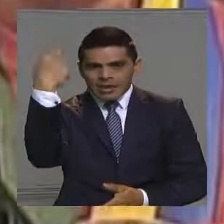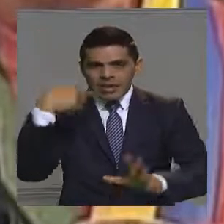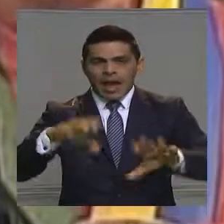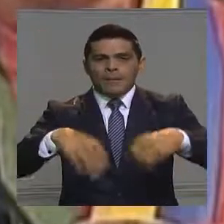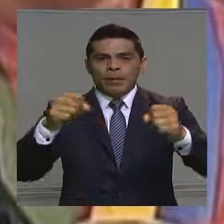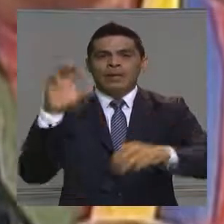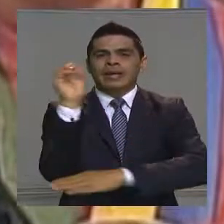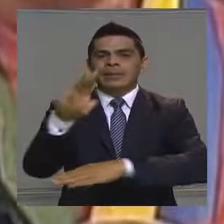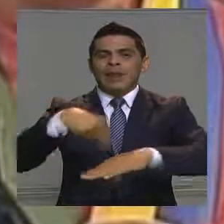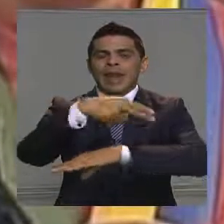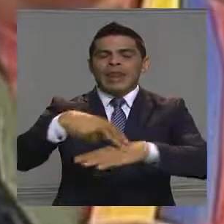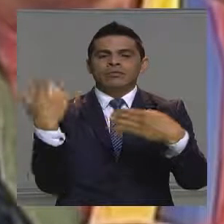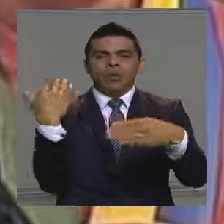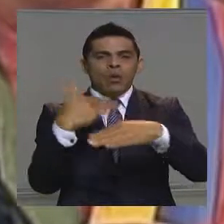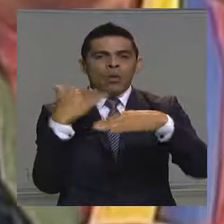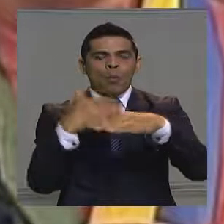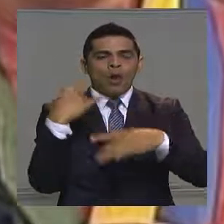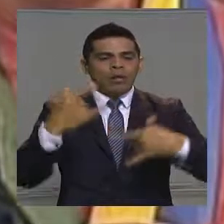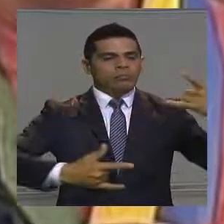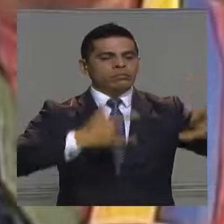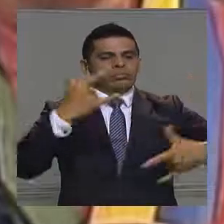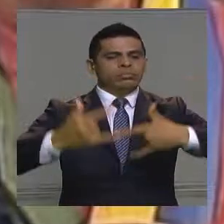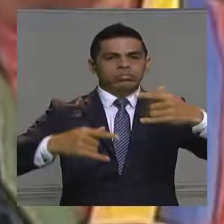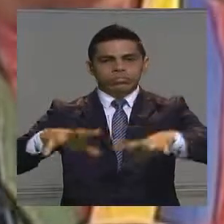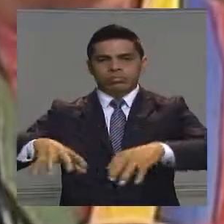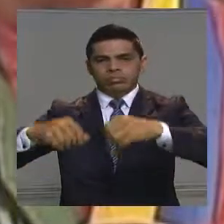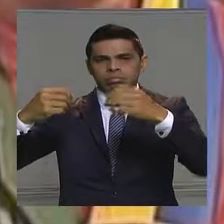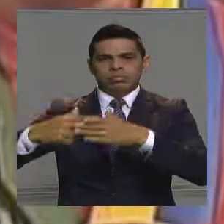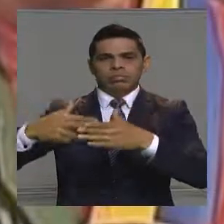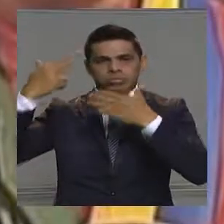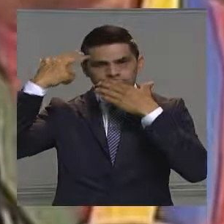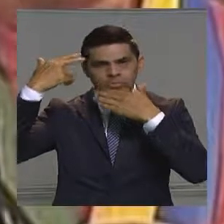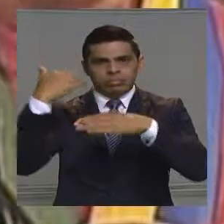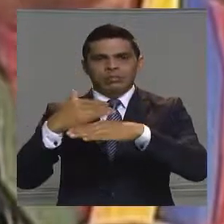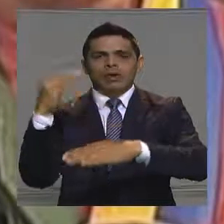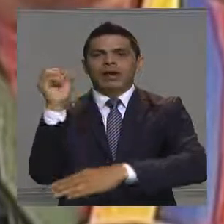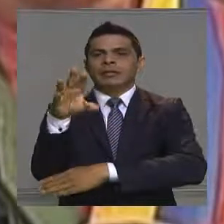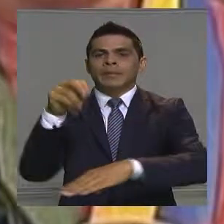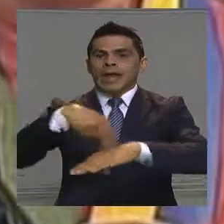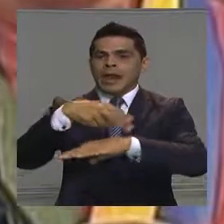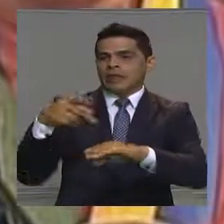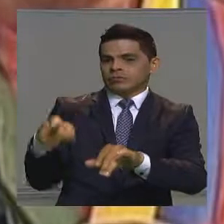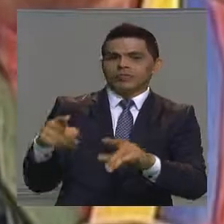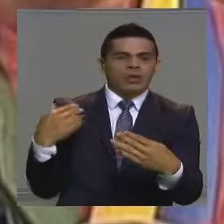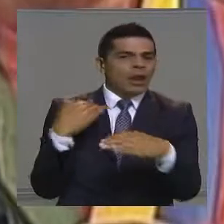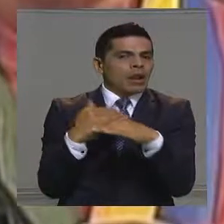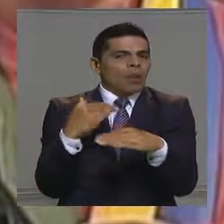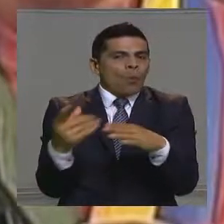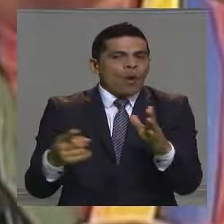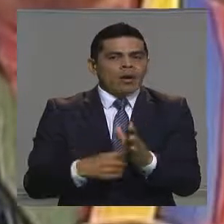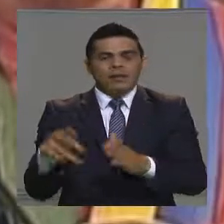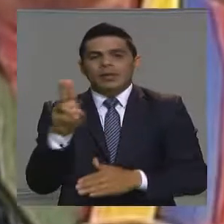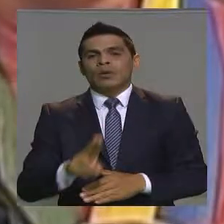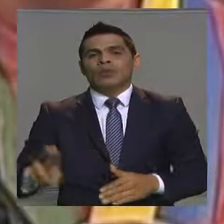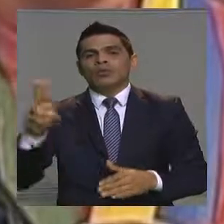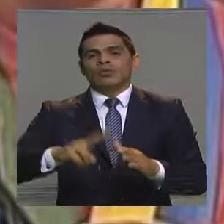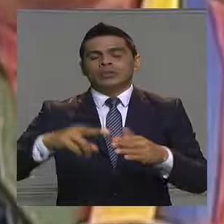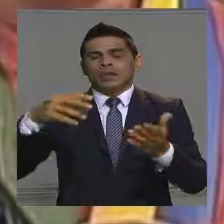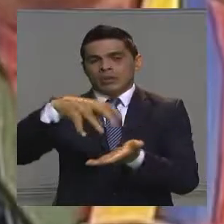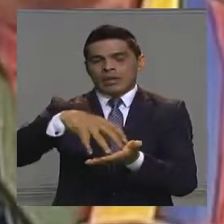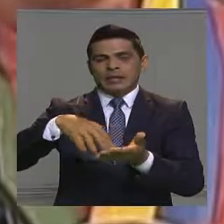Es una pandilla que ha secuestrado la Asamblea Nacional y que está utilizando los recintos de la Asamblea